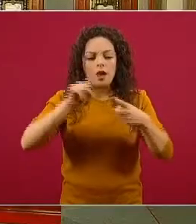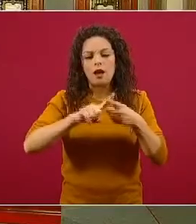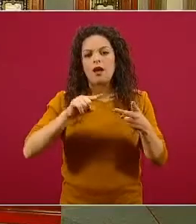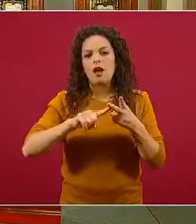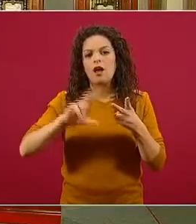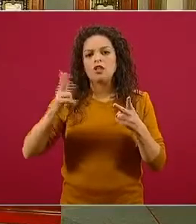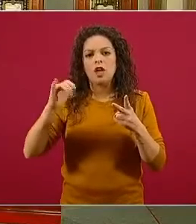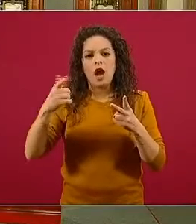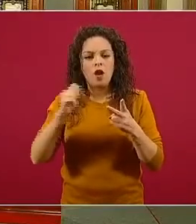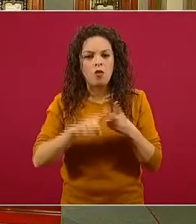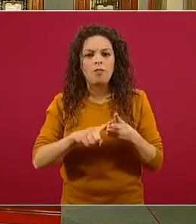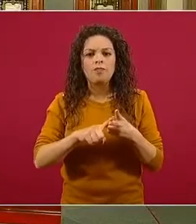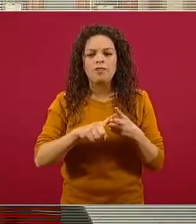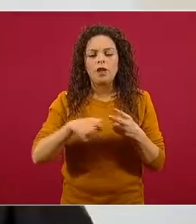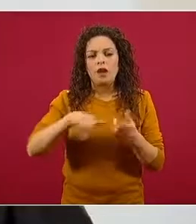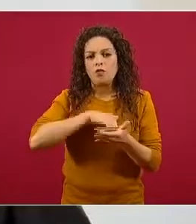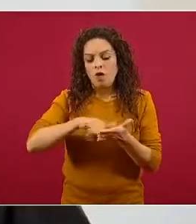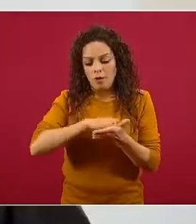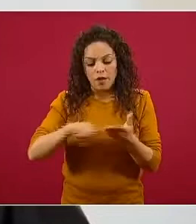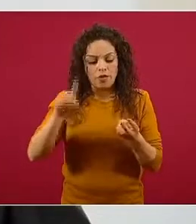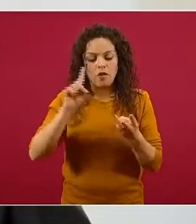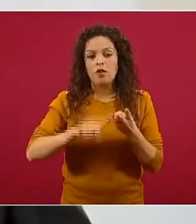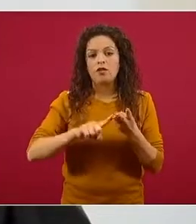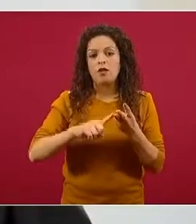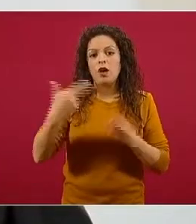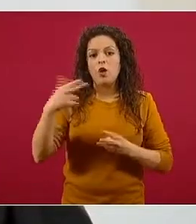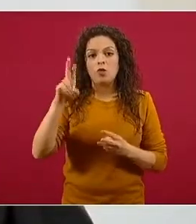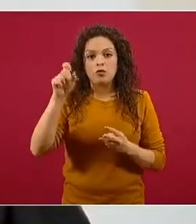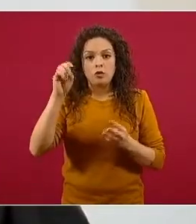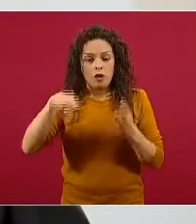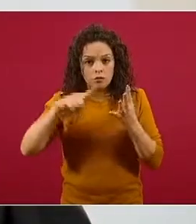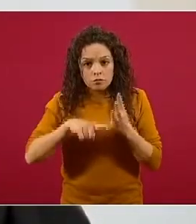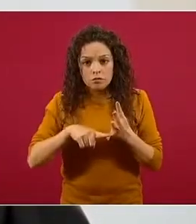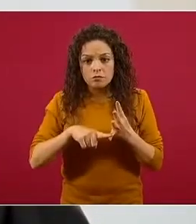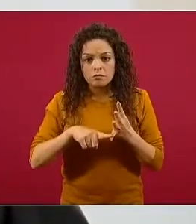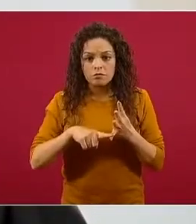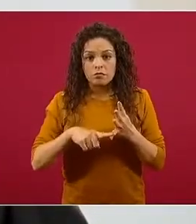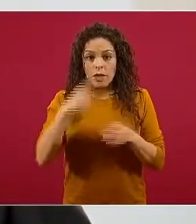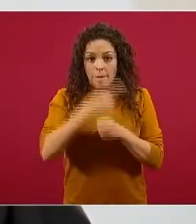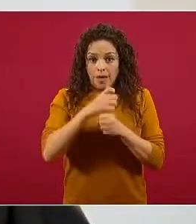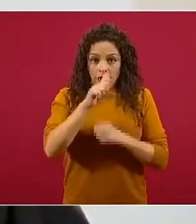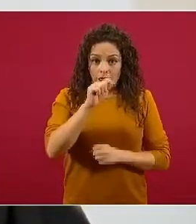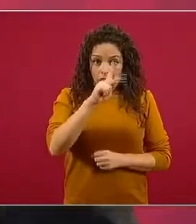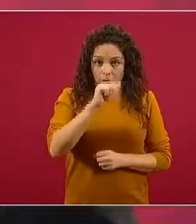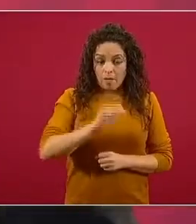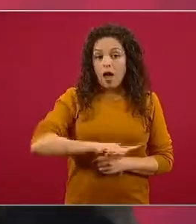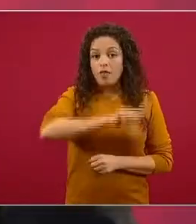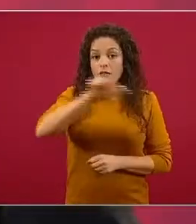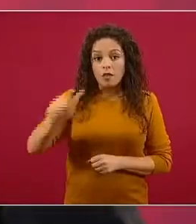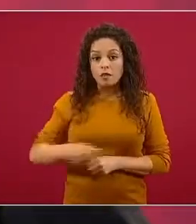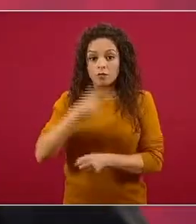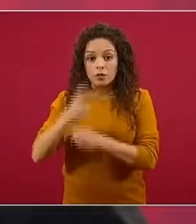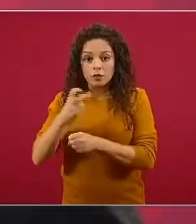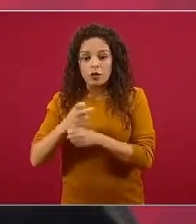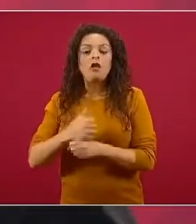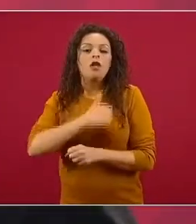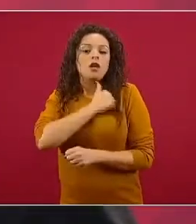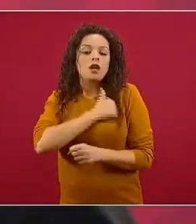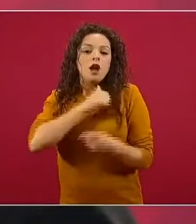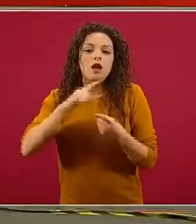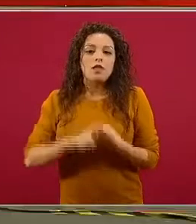York, Houston, será la primera etapa, también posteriormente estará incluido Canadá,